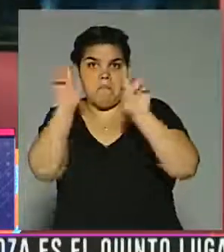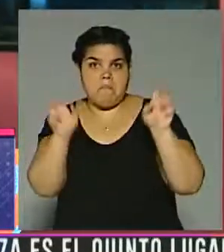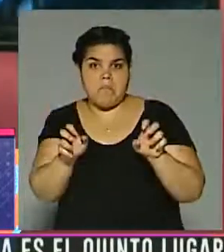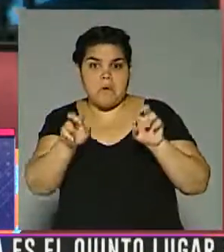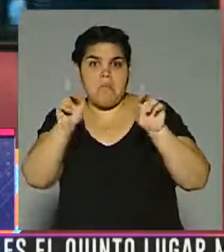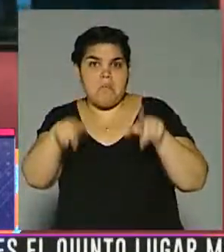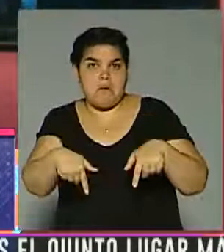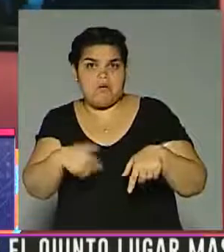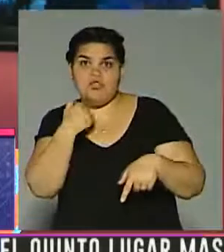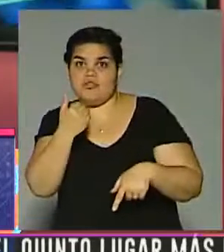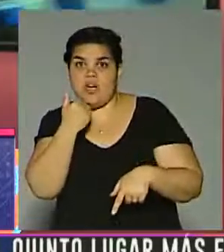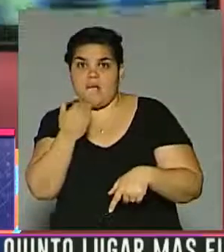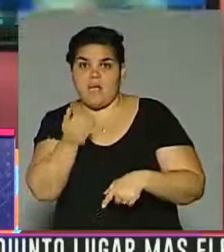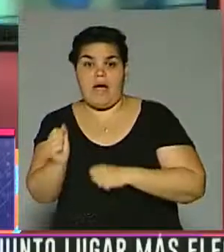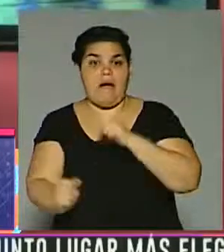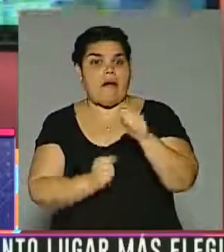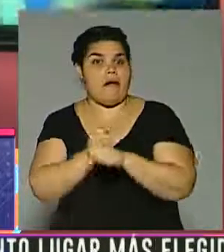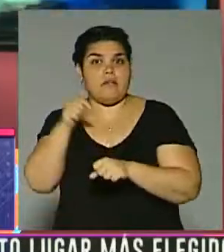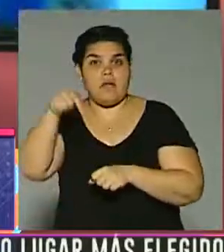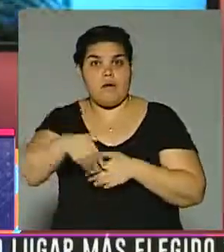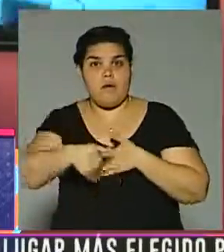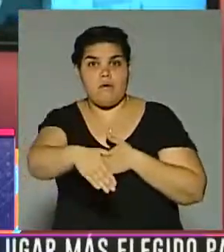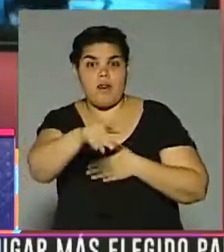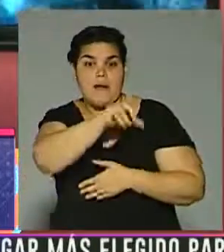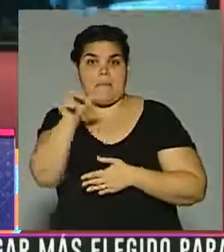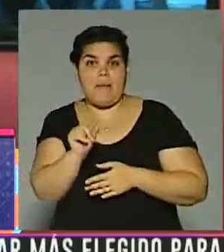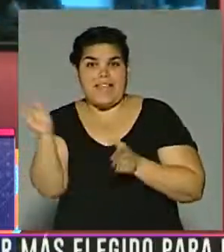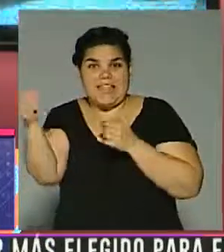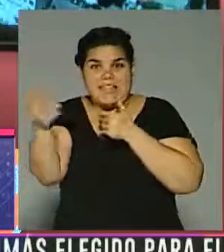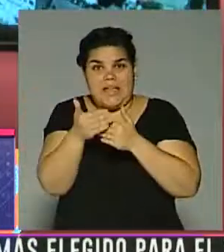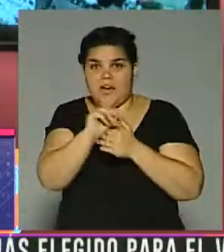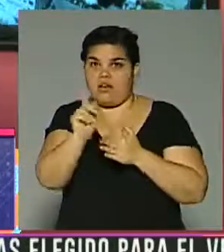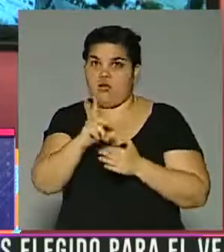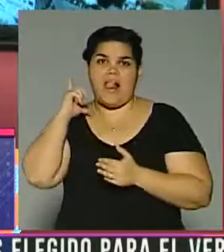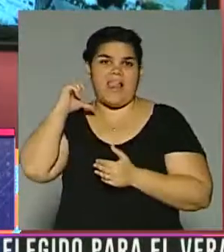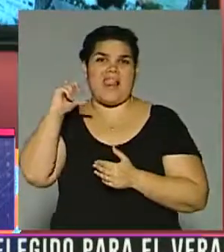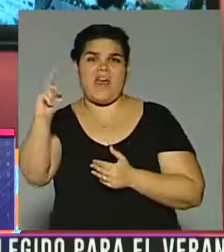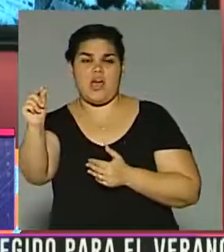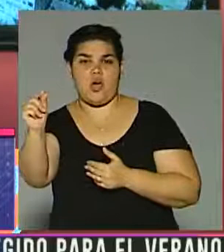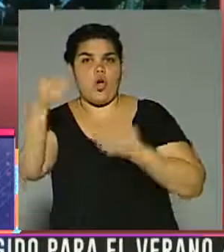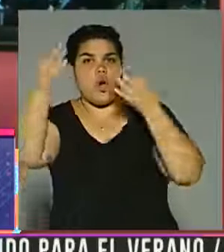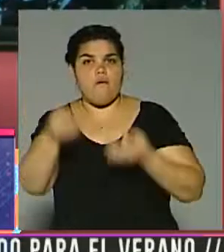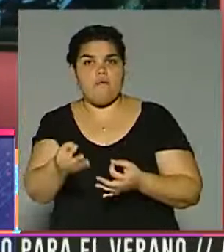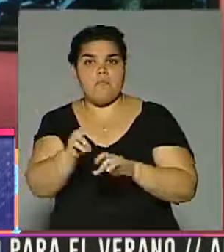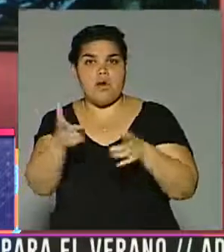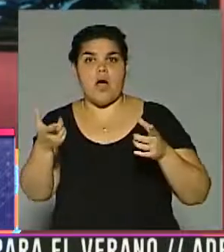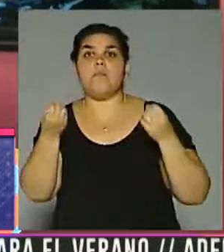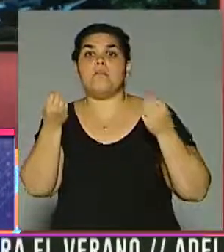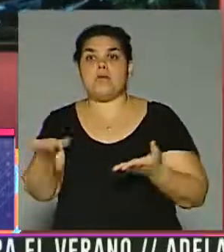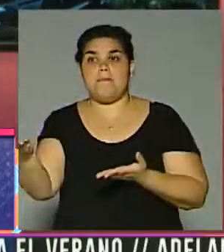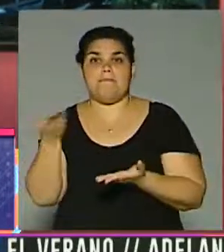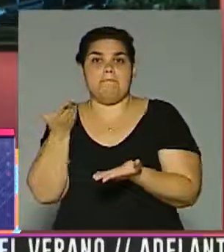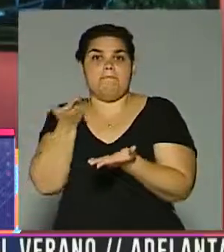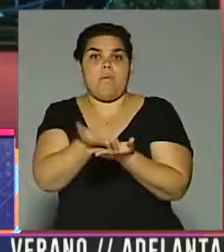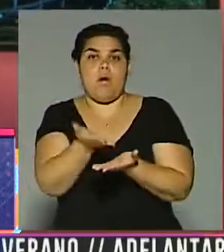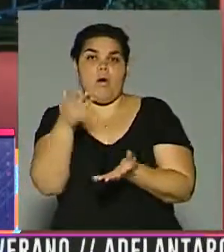pero por ahora es muy lejos del país y sin confirmación. ¿Por qué sin confirmación? Porque el pedido de Boca sigue vigente.